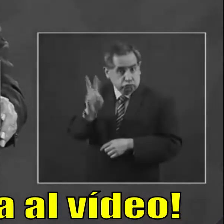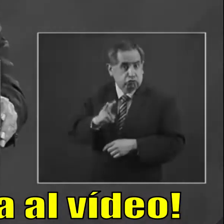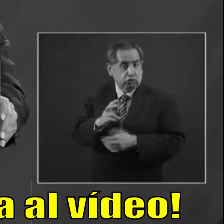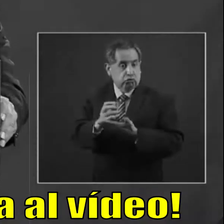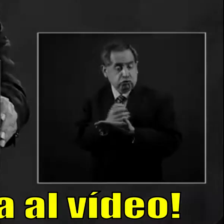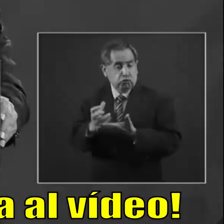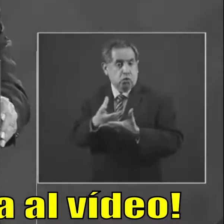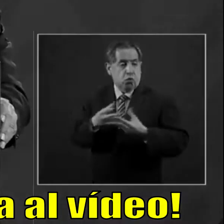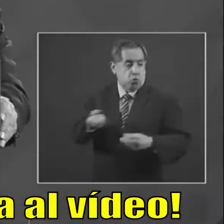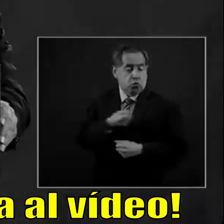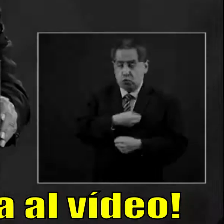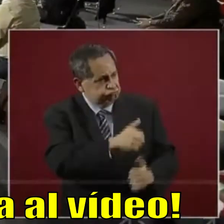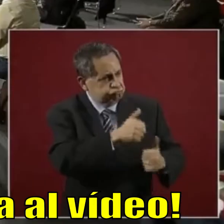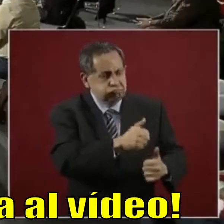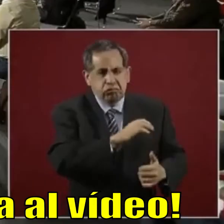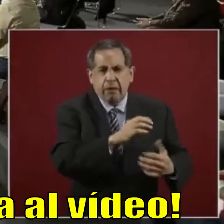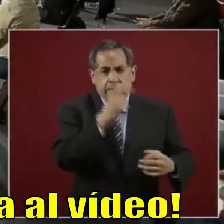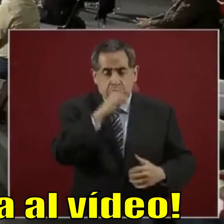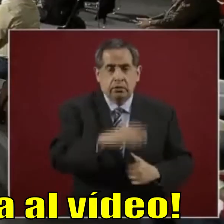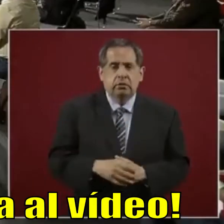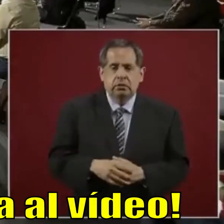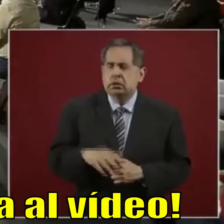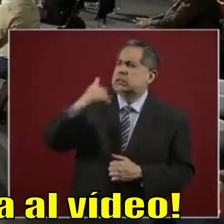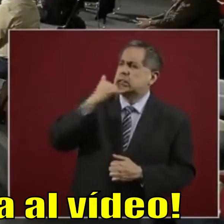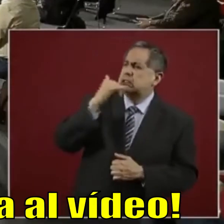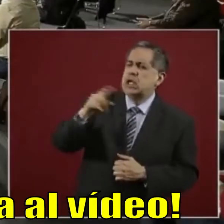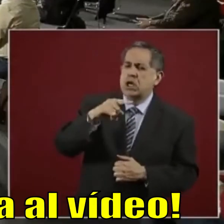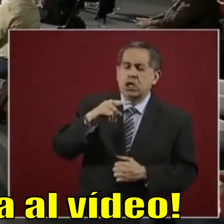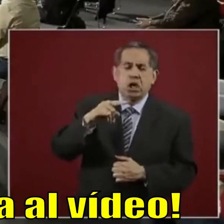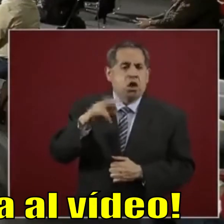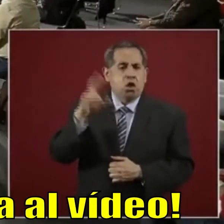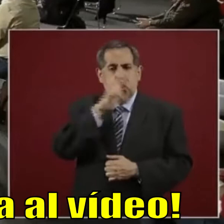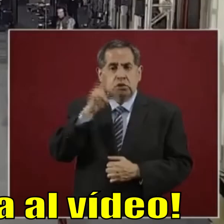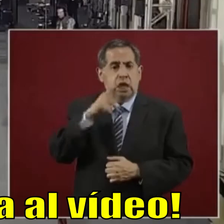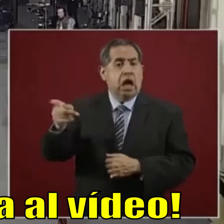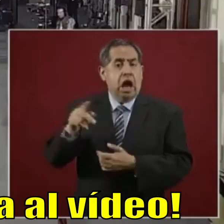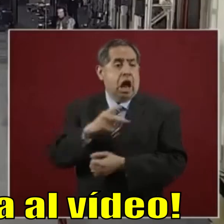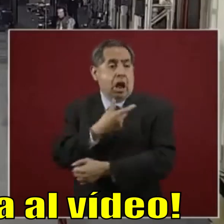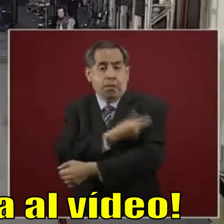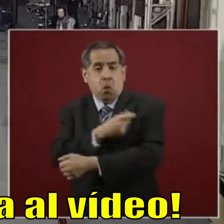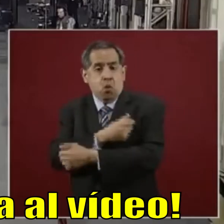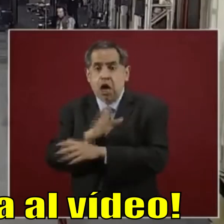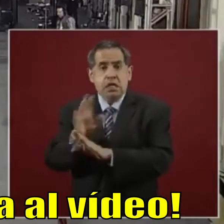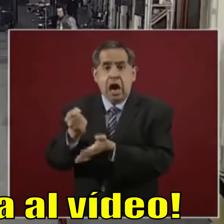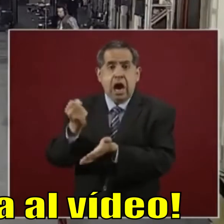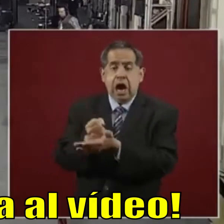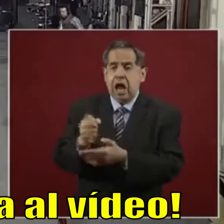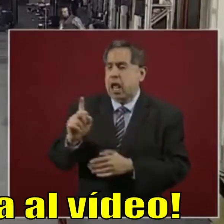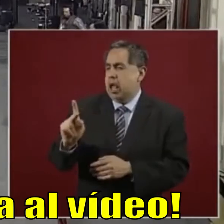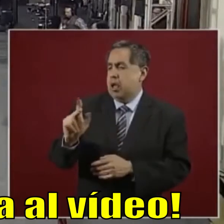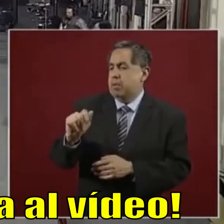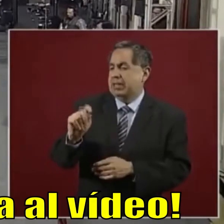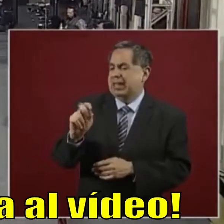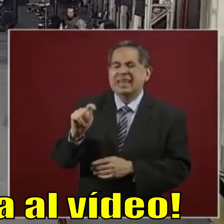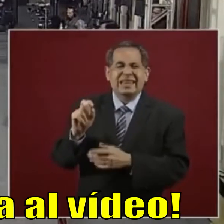sería el primero en dejarme vacunar. Rápidamente, en el caso de Rusia, de Putin, ya tienen su vacuna patentada, e incluso ya están comenzando, bueno, ya la